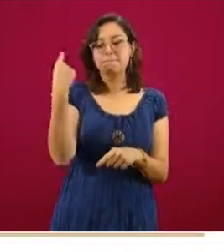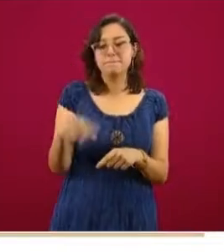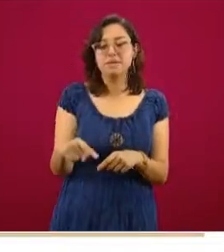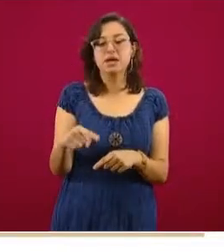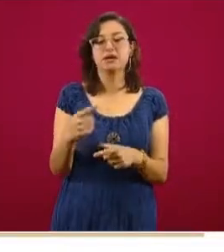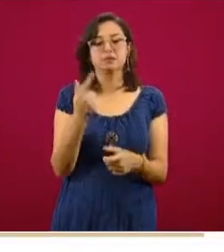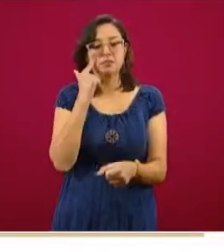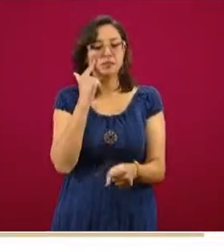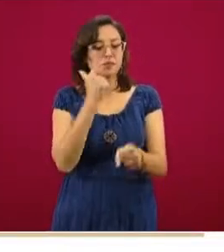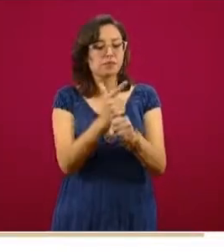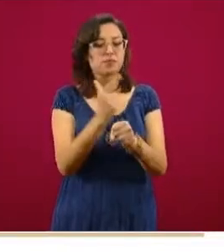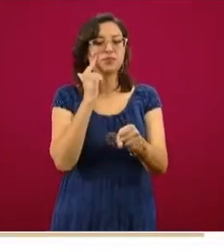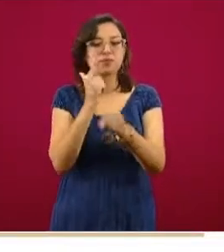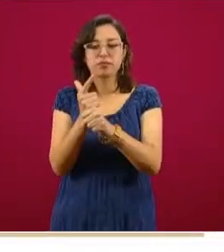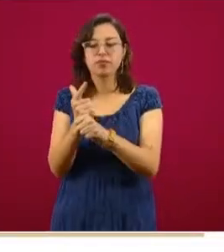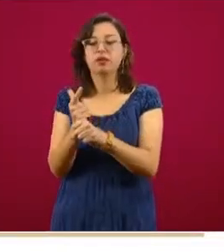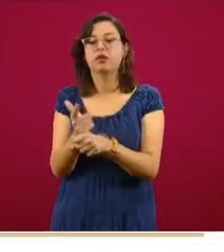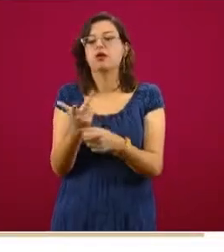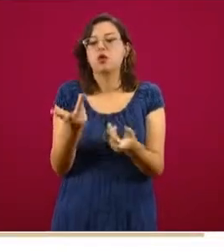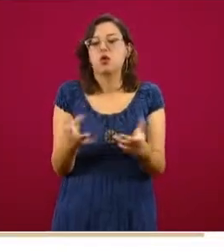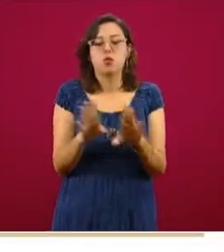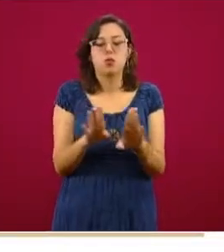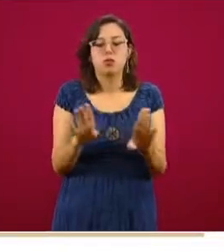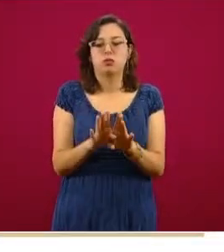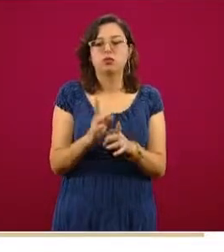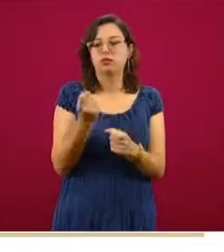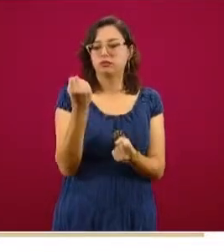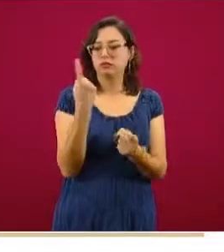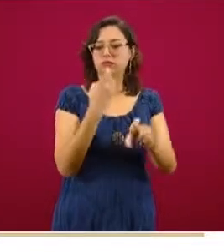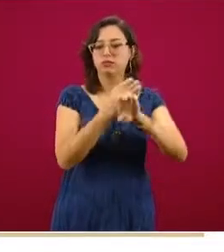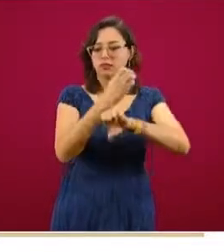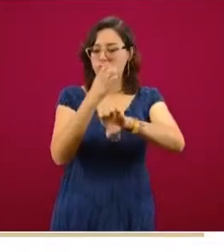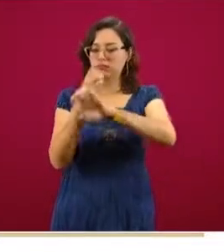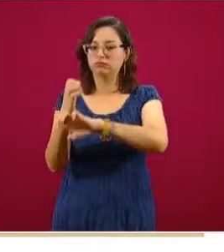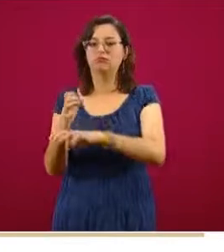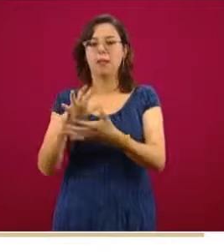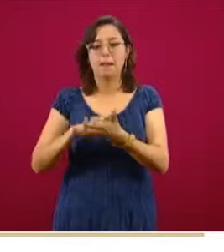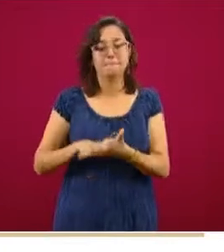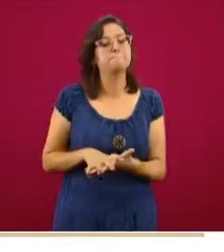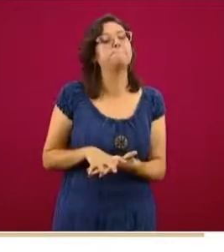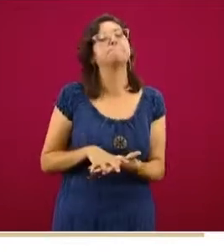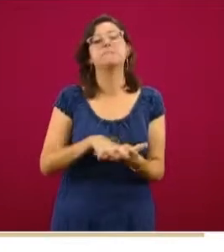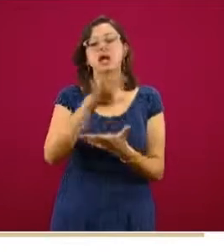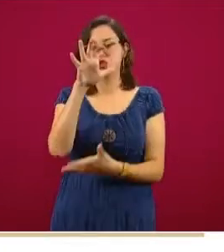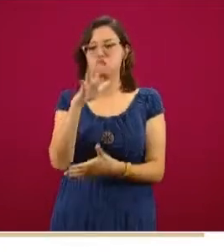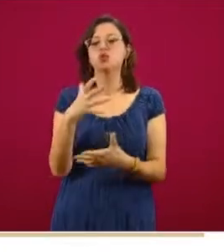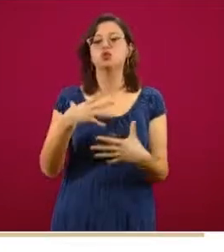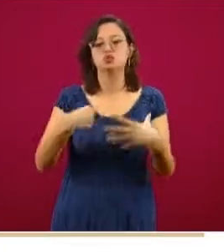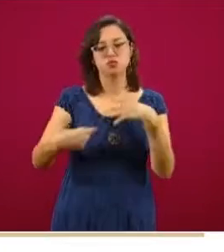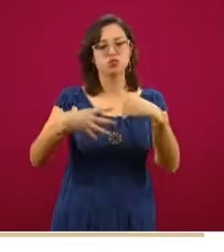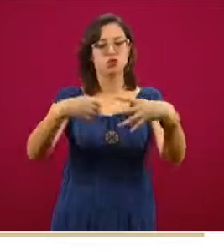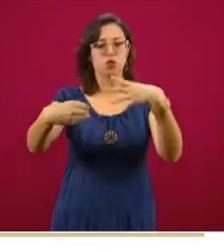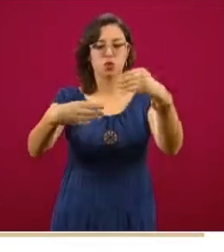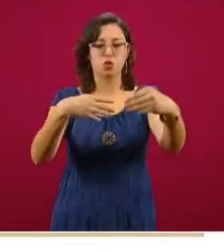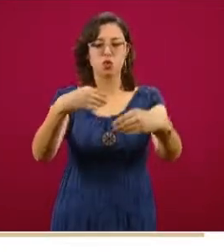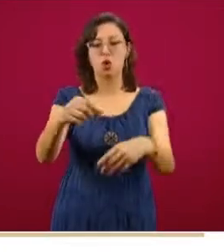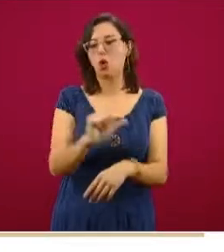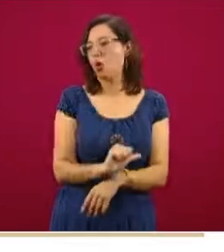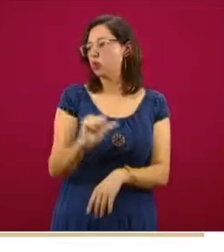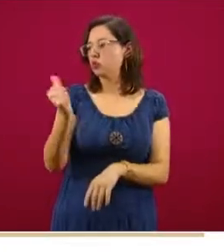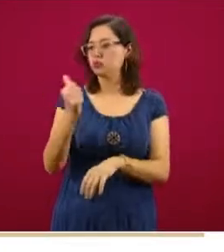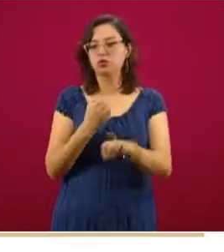puedan identificar rápidamente cuáles son los estados que tienen esta mayor tasa de incidencia en comparación con las que